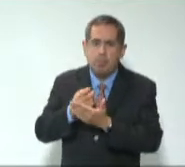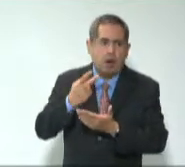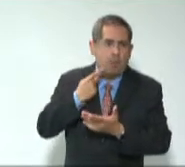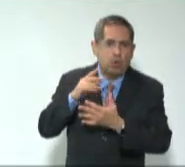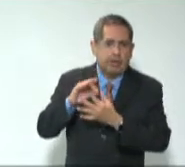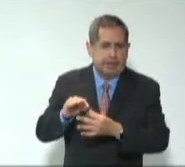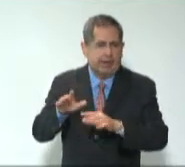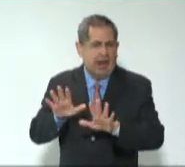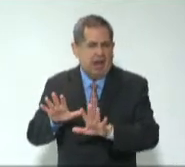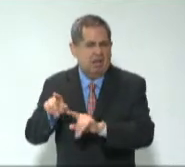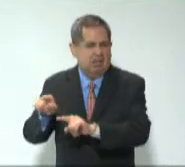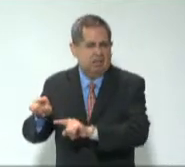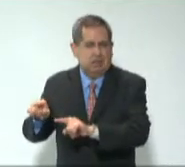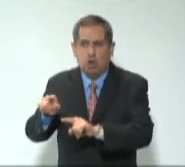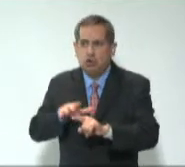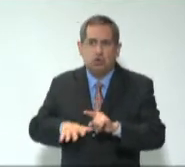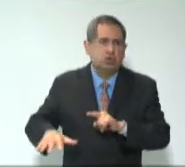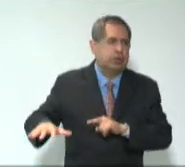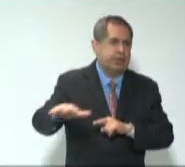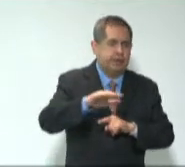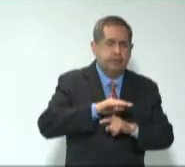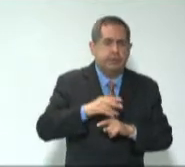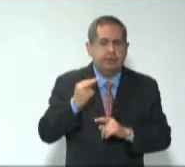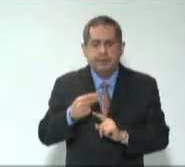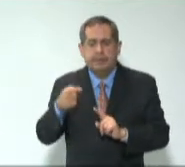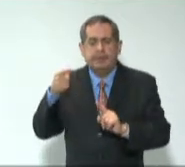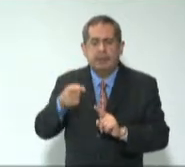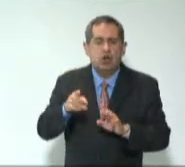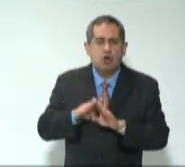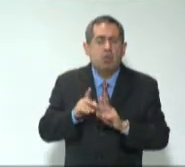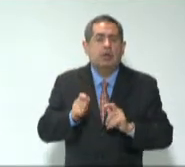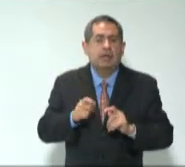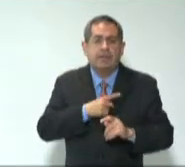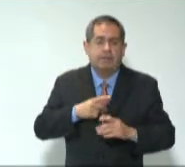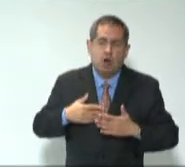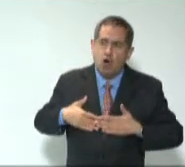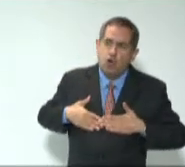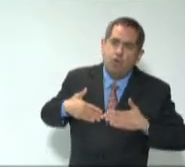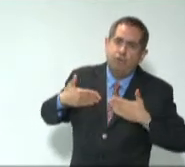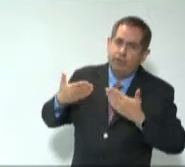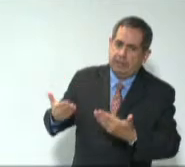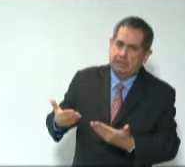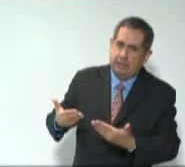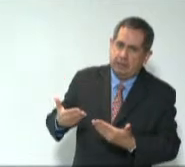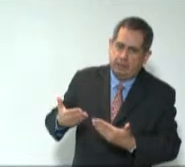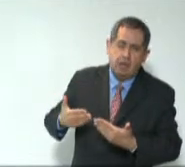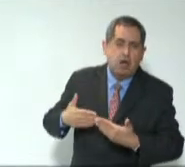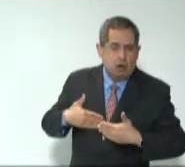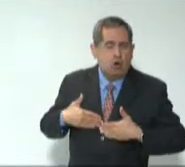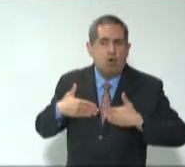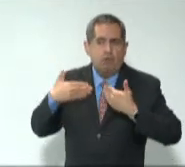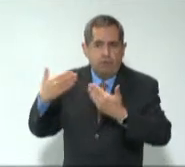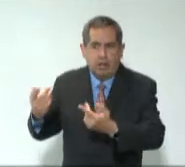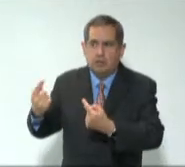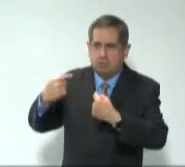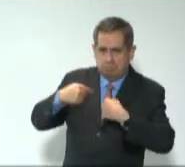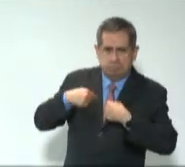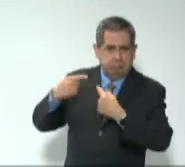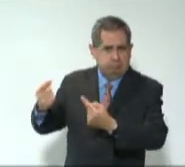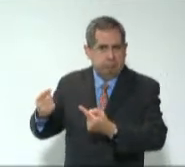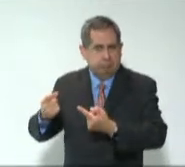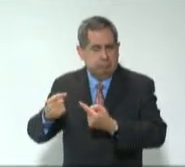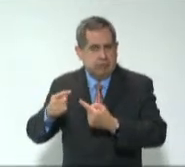activa de una sociedad y de una comunidad tiene que ver en la confianza y la confianza no nada más en el eje vertical hacia